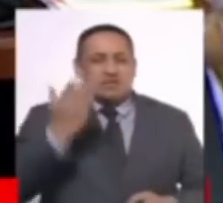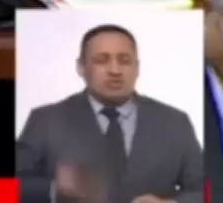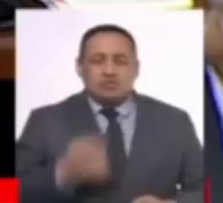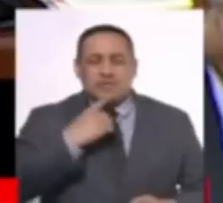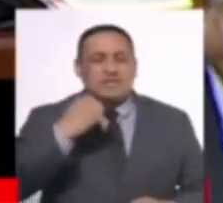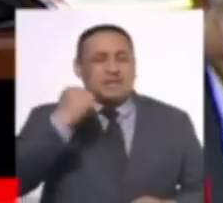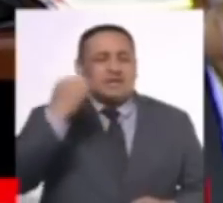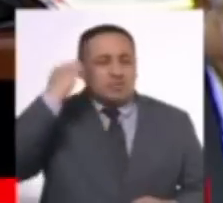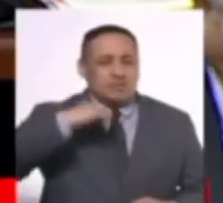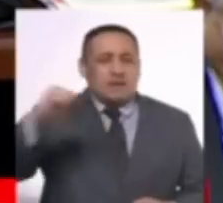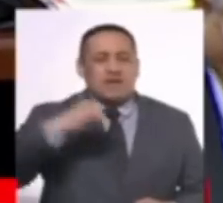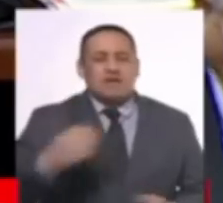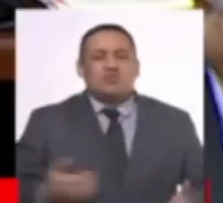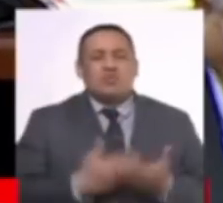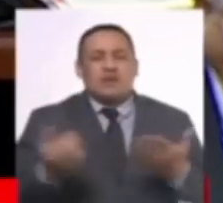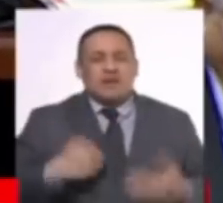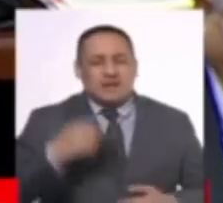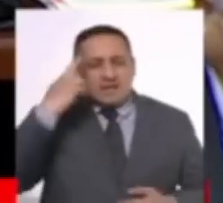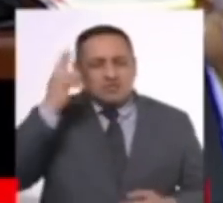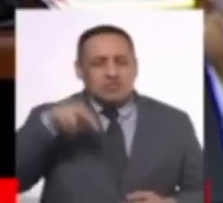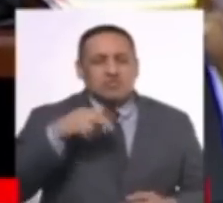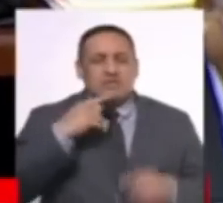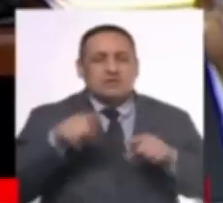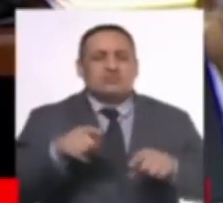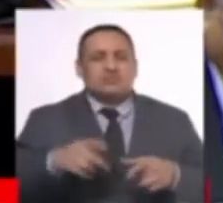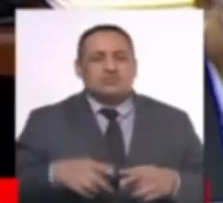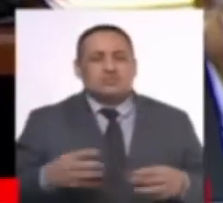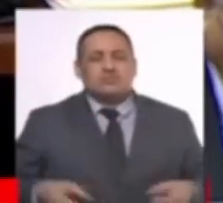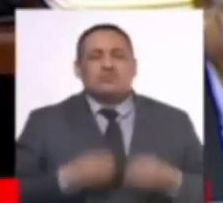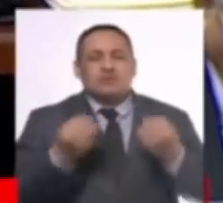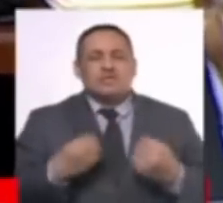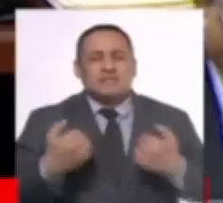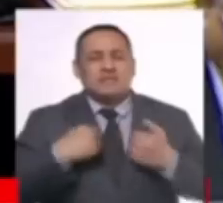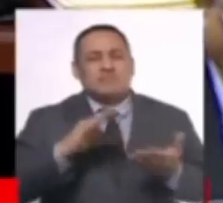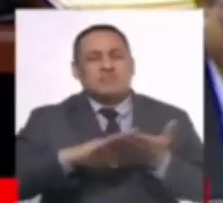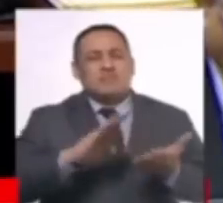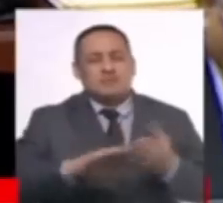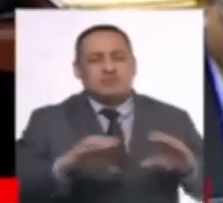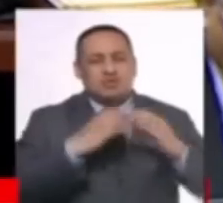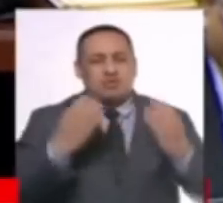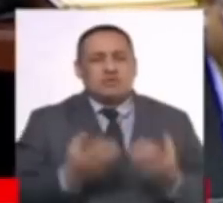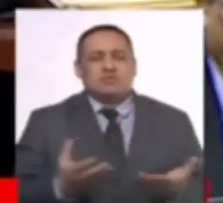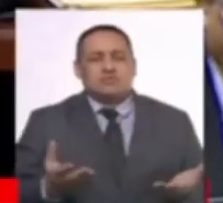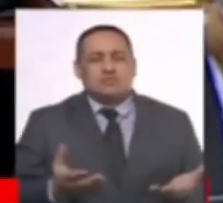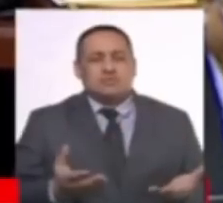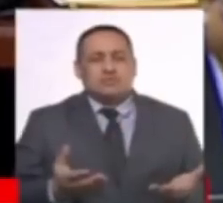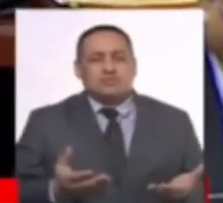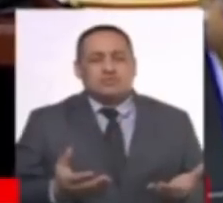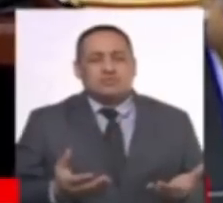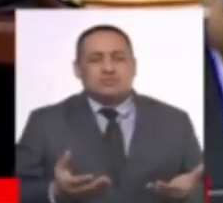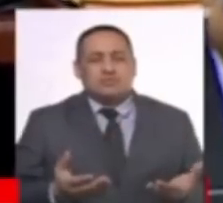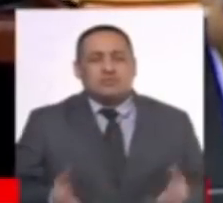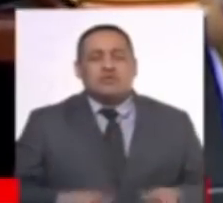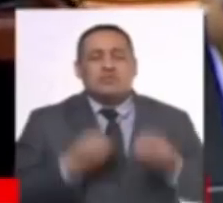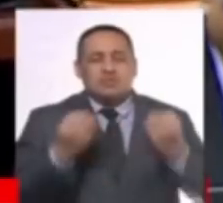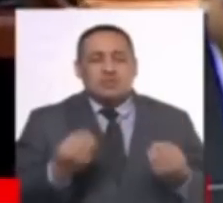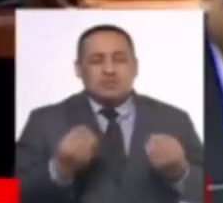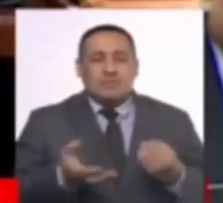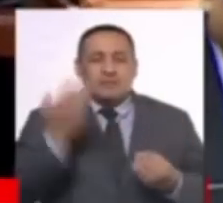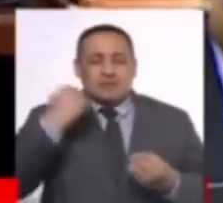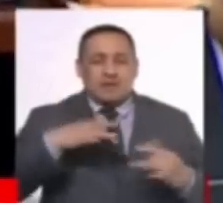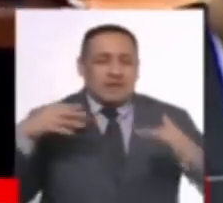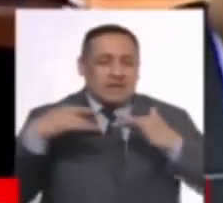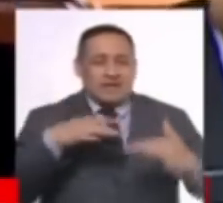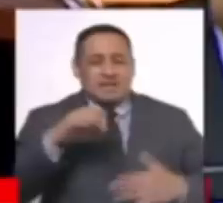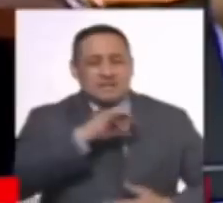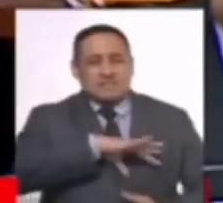viajar. ¿Y cuál es la razón de esto? ¿Por qué le tiene que pedir permiso al Congreso? Porque durante la guerra con